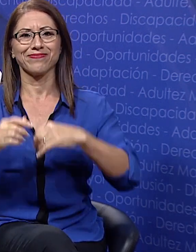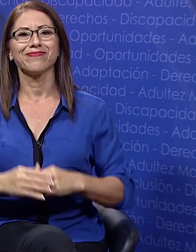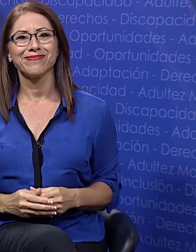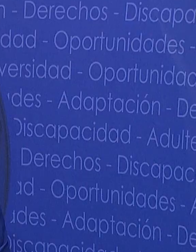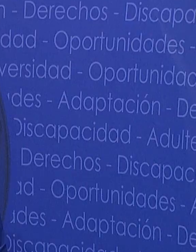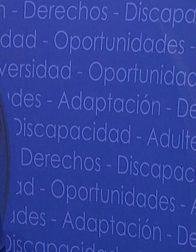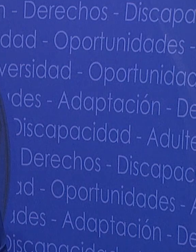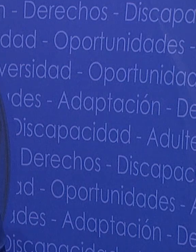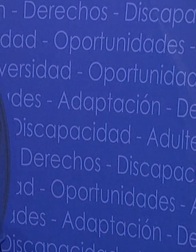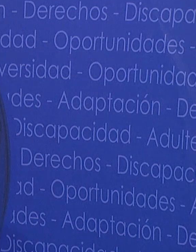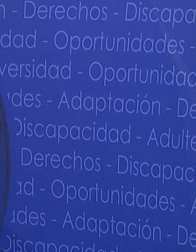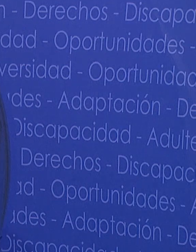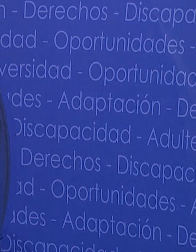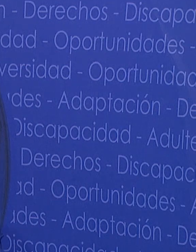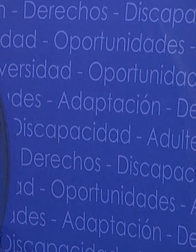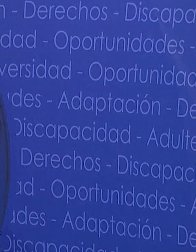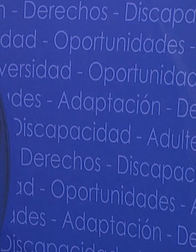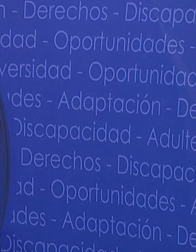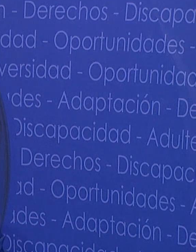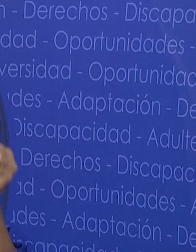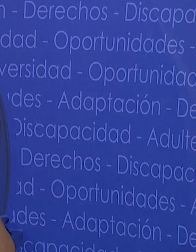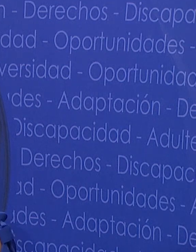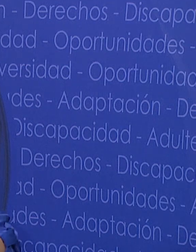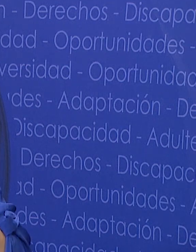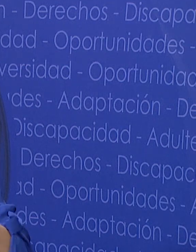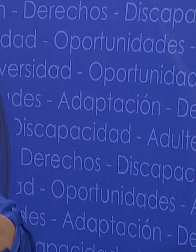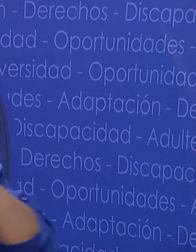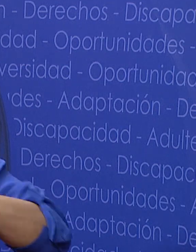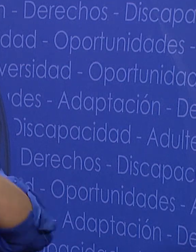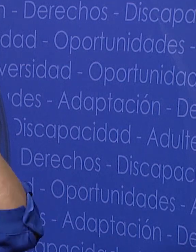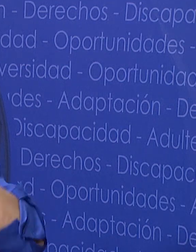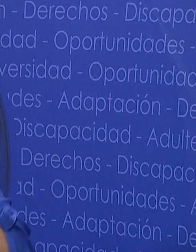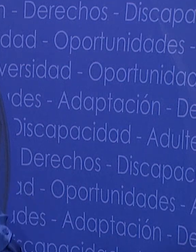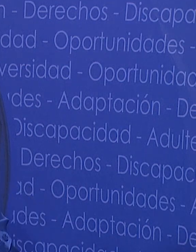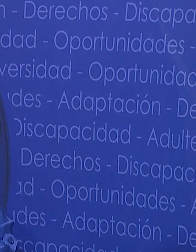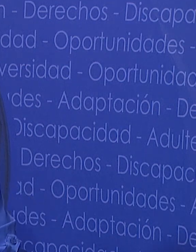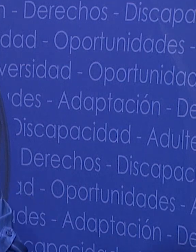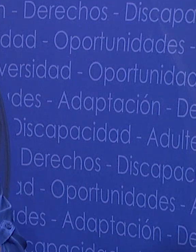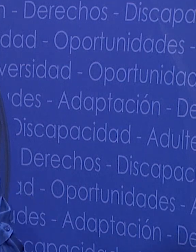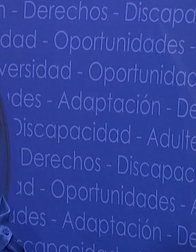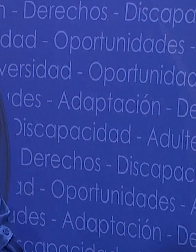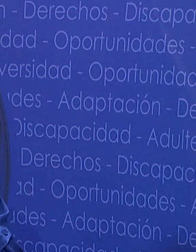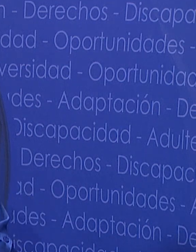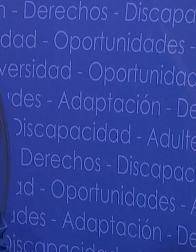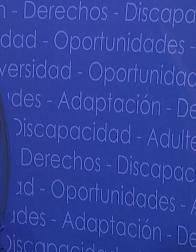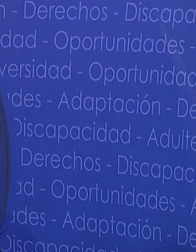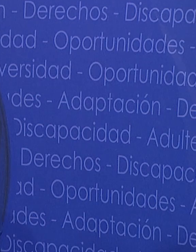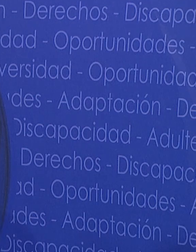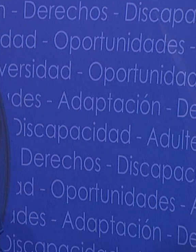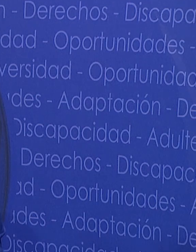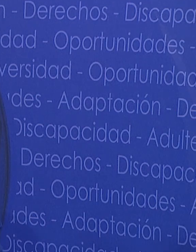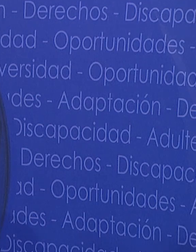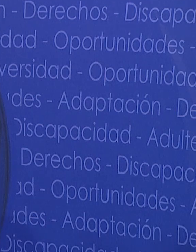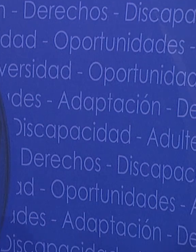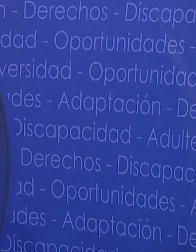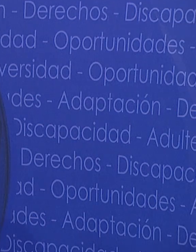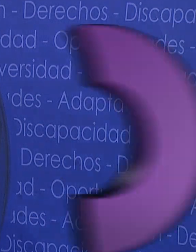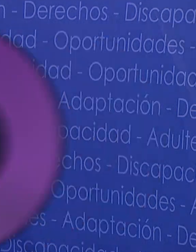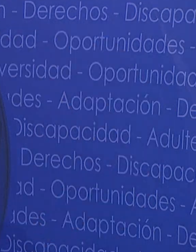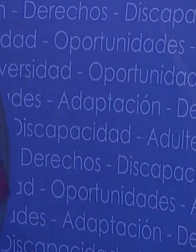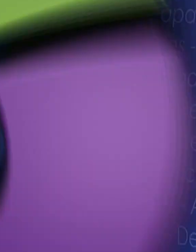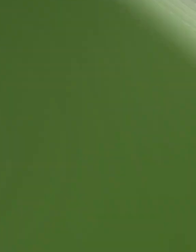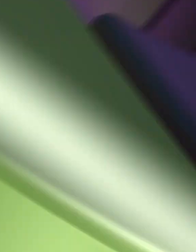pausa. Y ahora conoceremos más sobre la lengua de señas costarricense Lesco. Ya casi estamos de